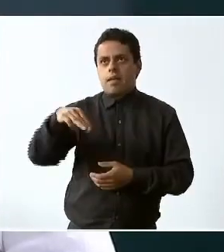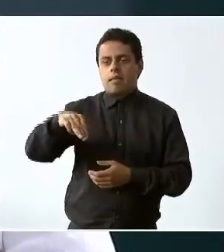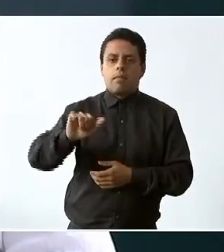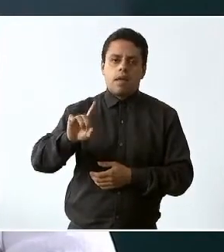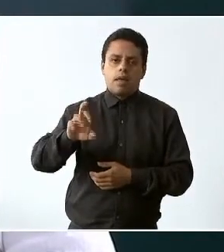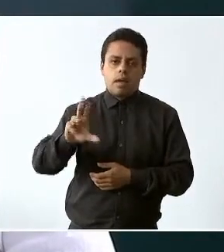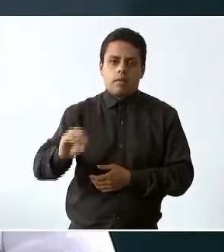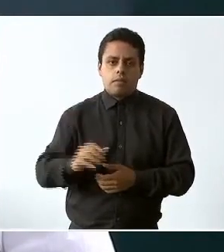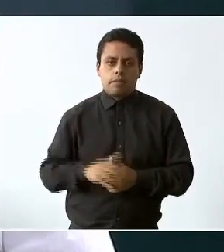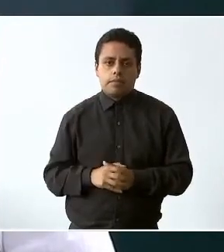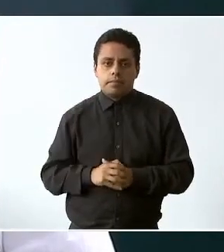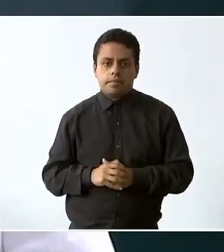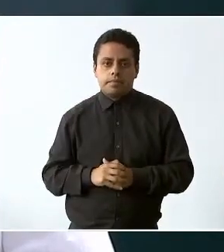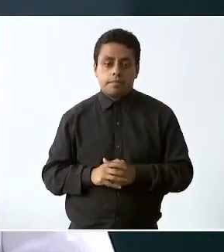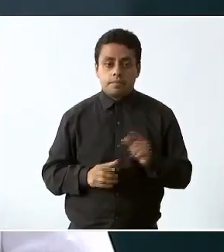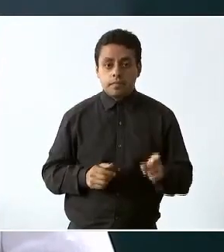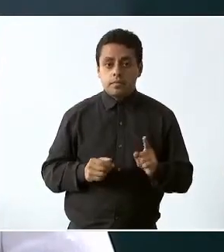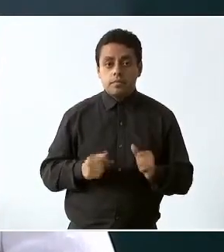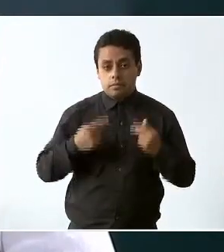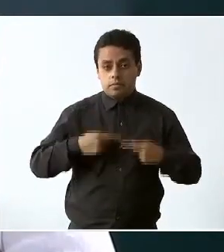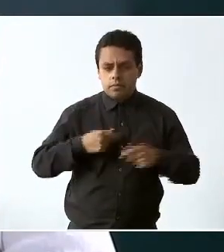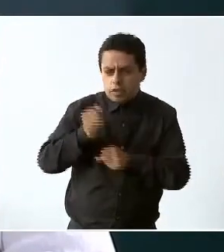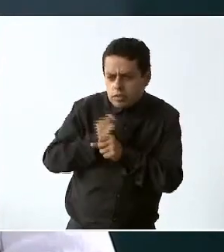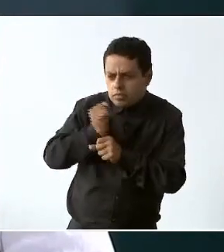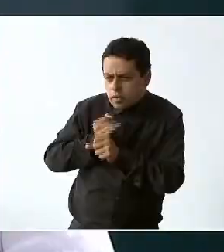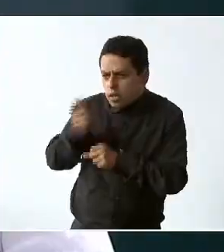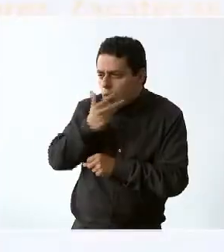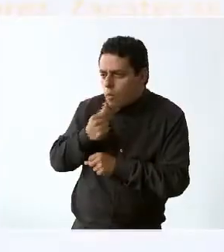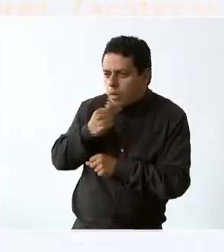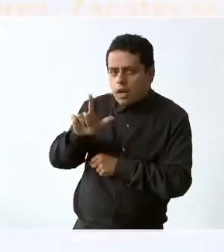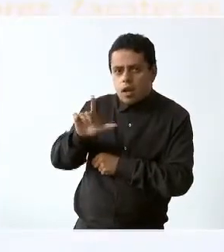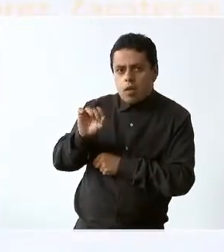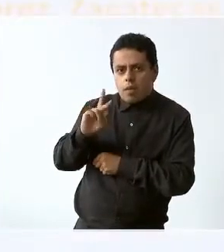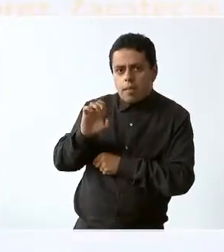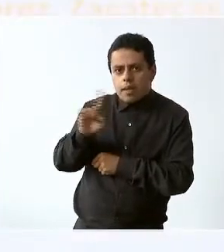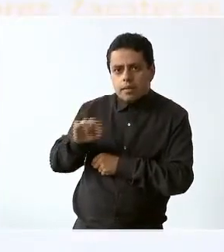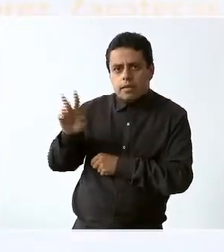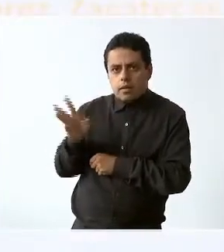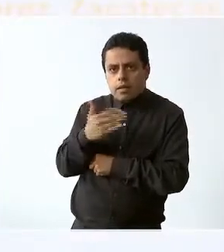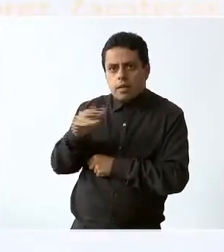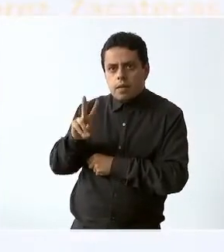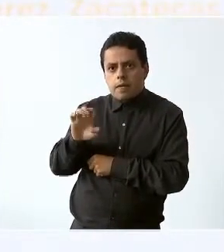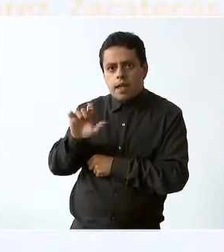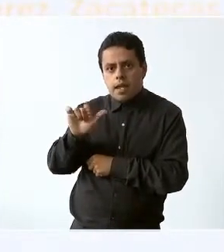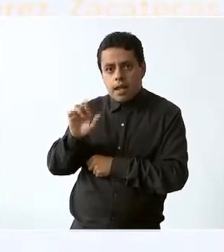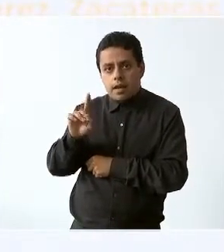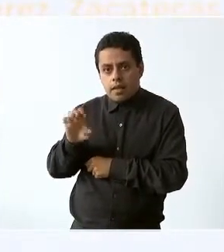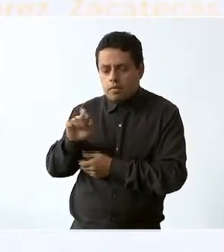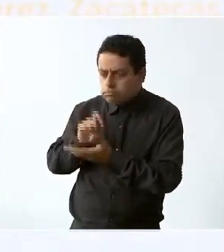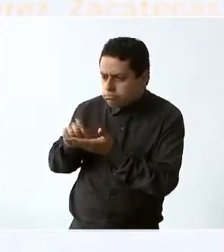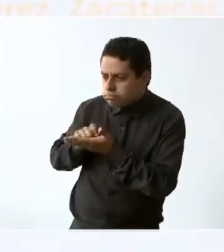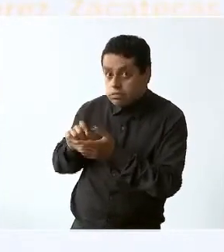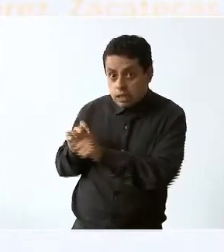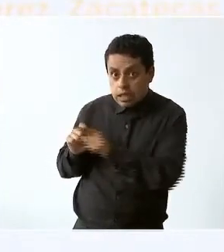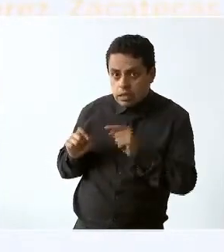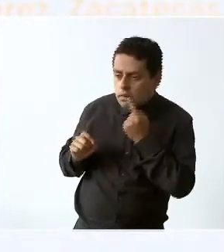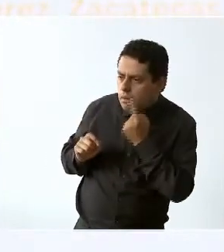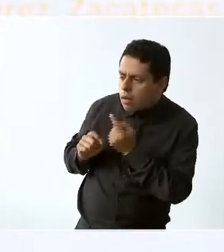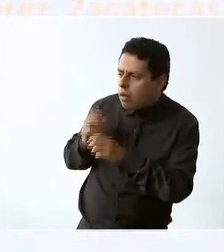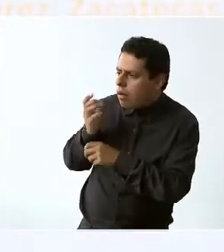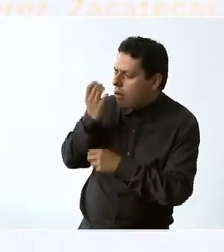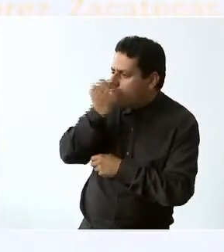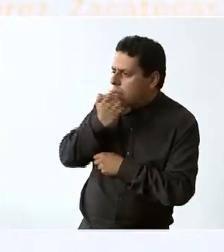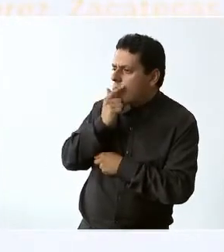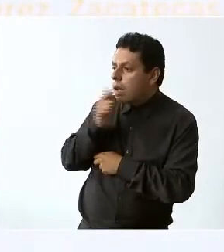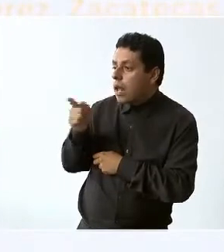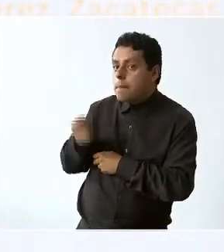Según sus biógrafos, López Velarde estuvo por primera vez en la